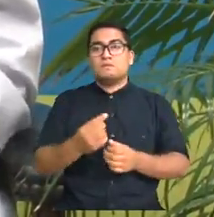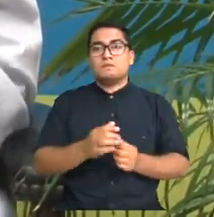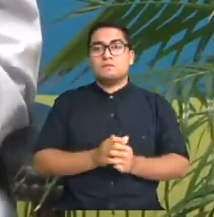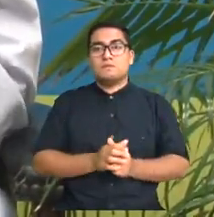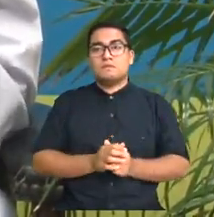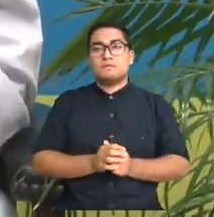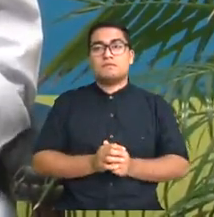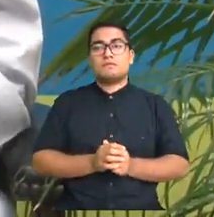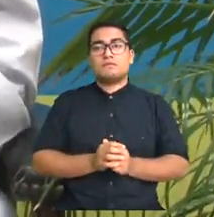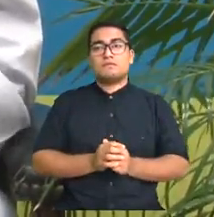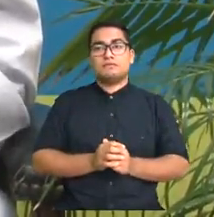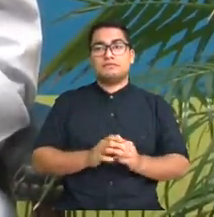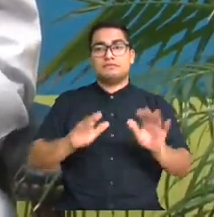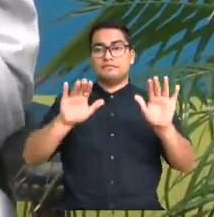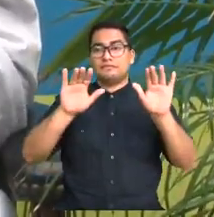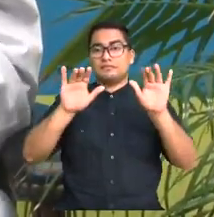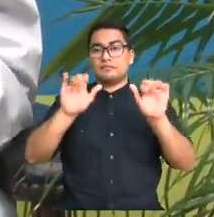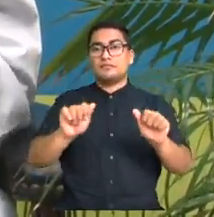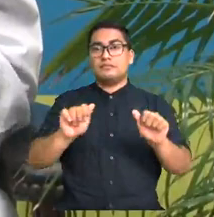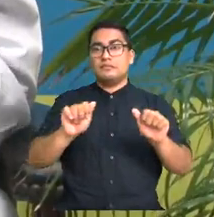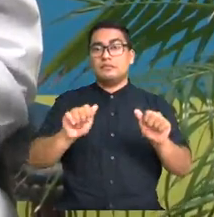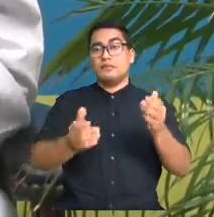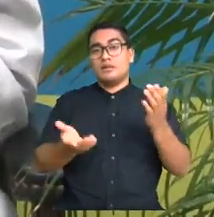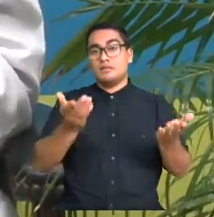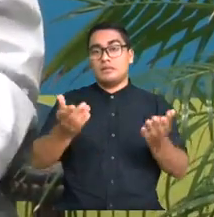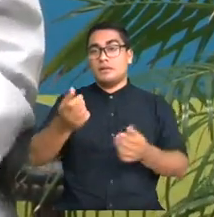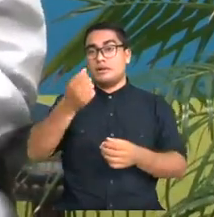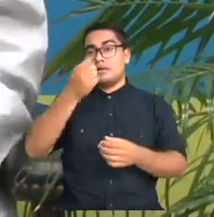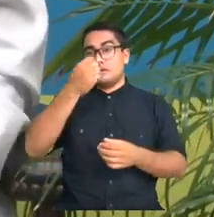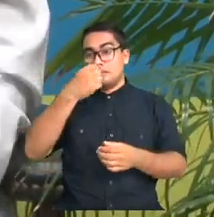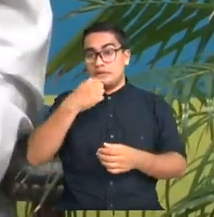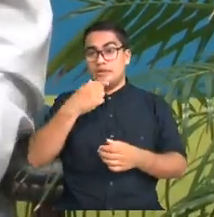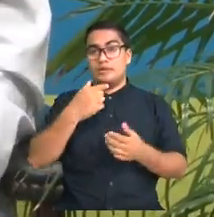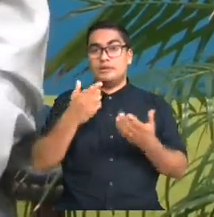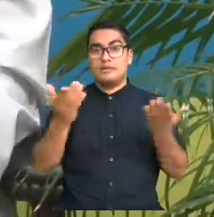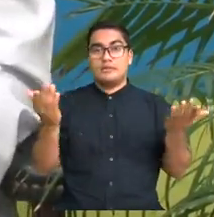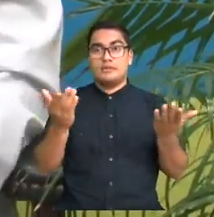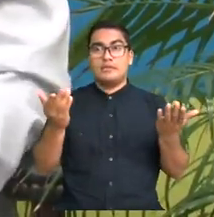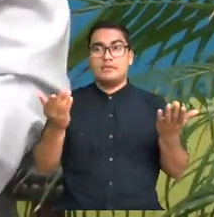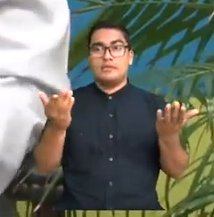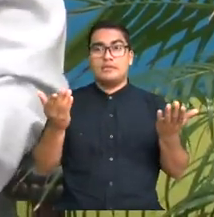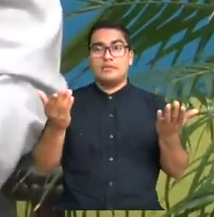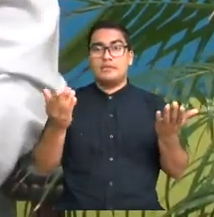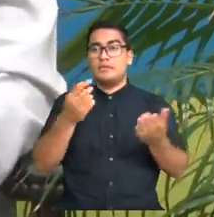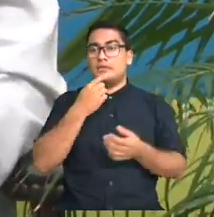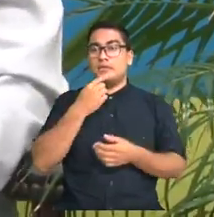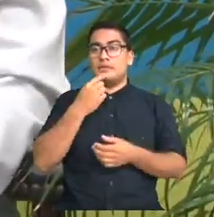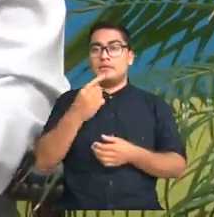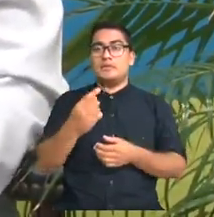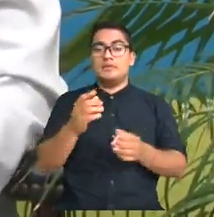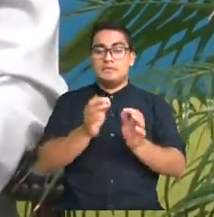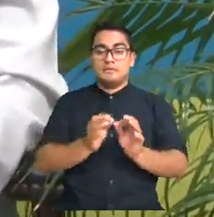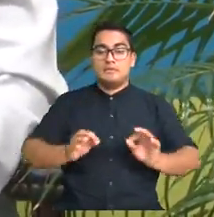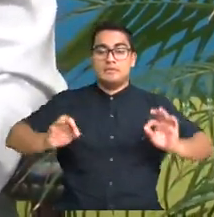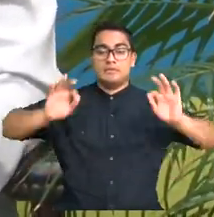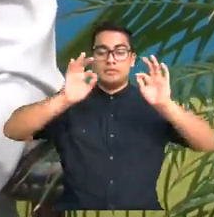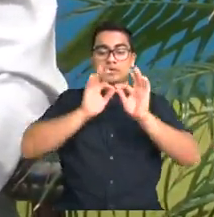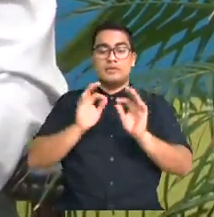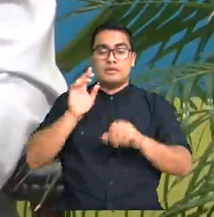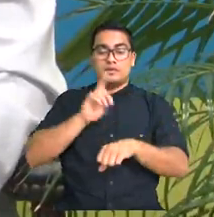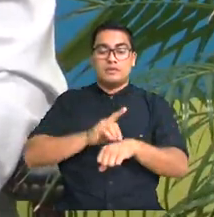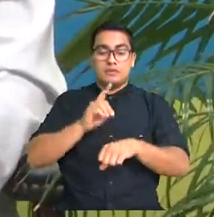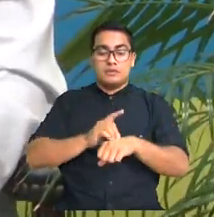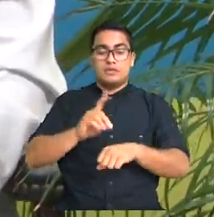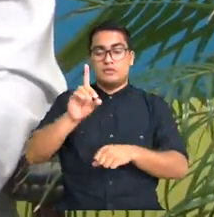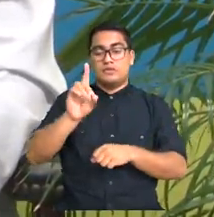ya los medicamentos o los principios activos para el tipo de mancha específica. Tienen que acudir al dermatólogo para poder ver